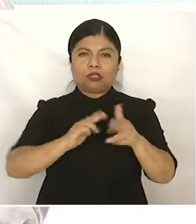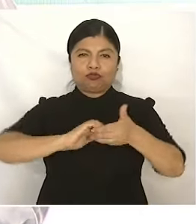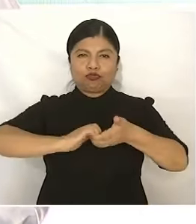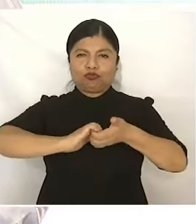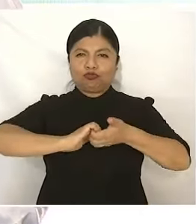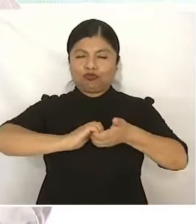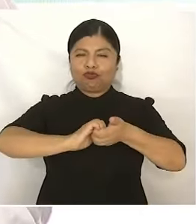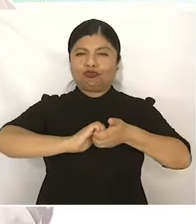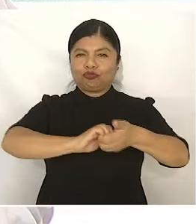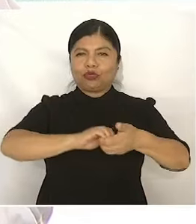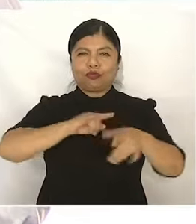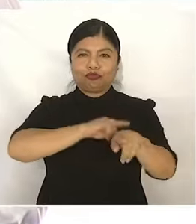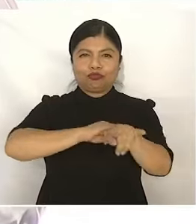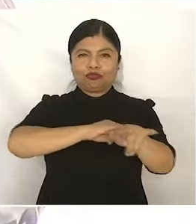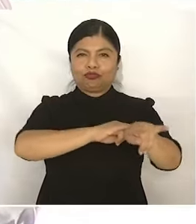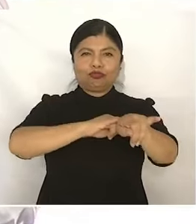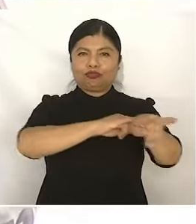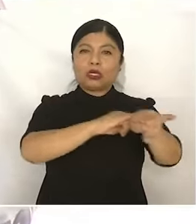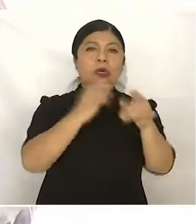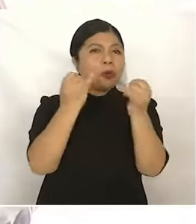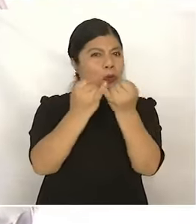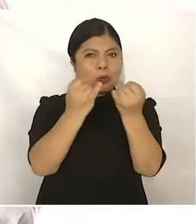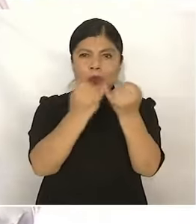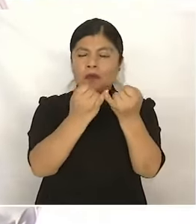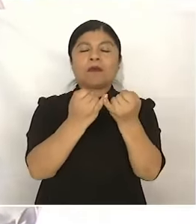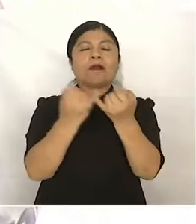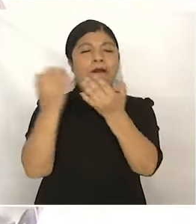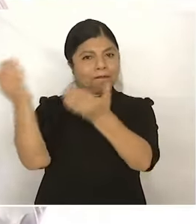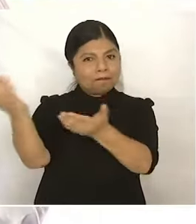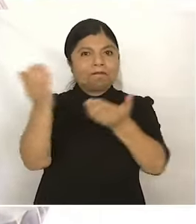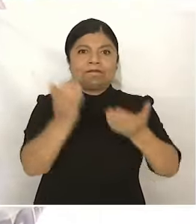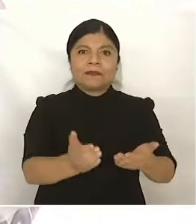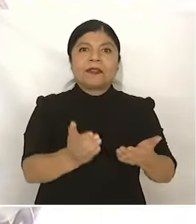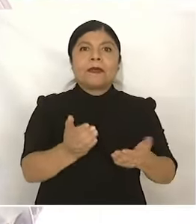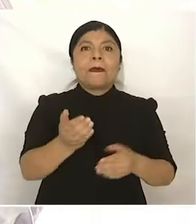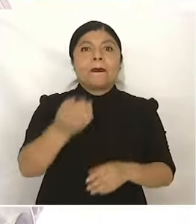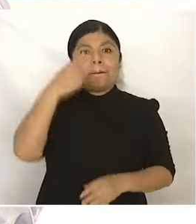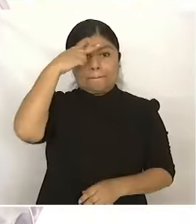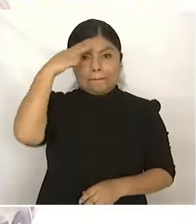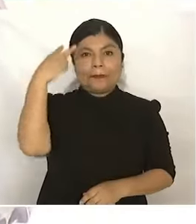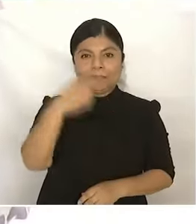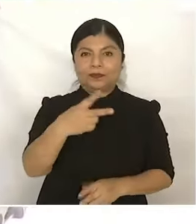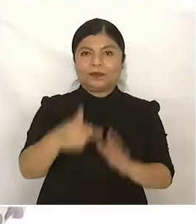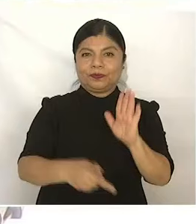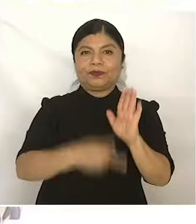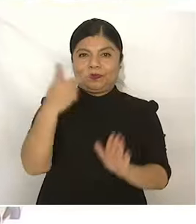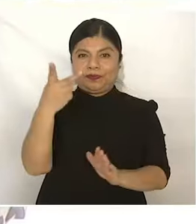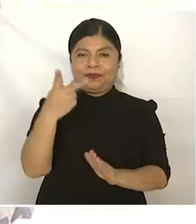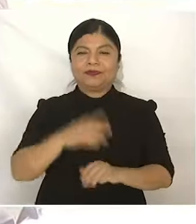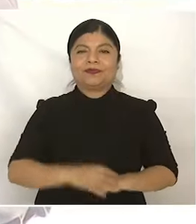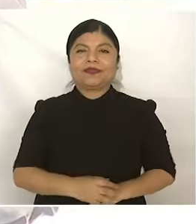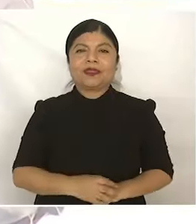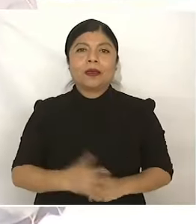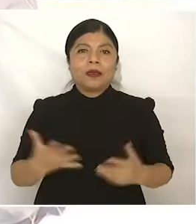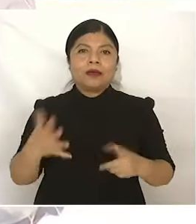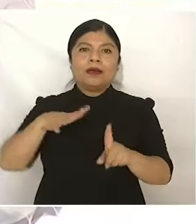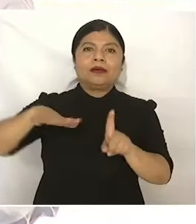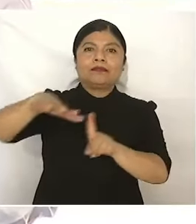sucedió después? Se avanzó en el terreno social, desde luego, no tanto en el